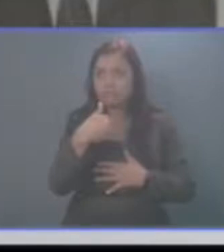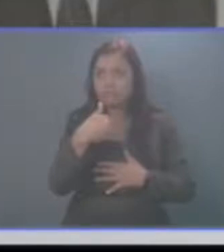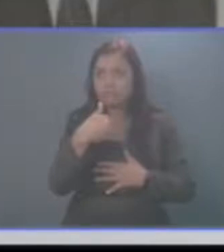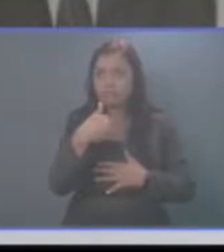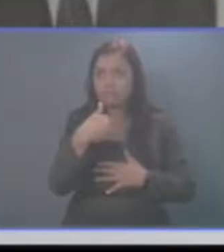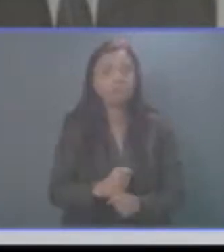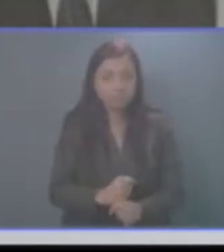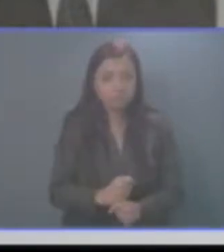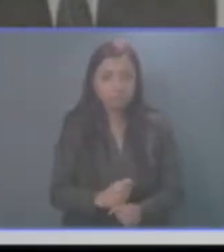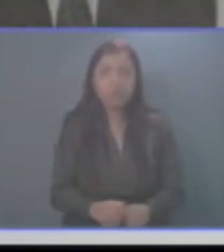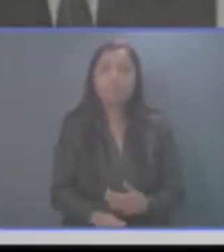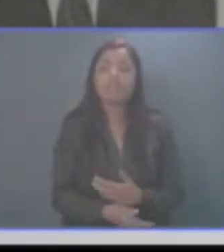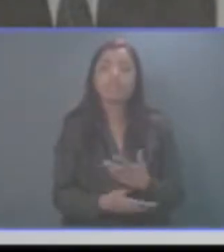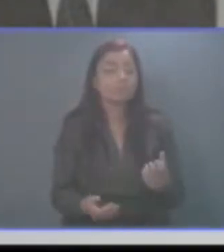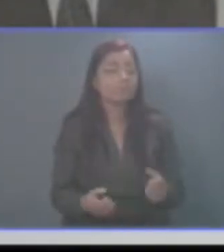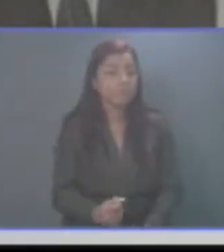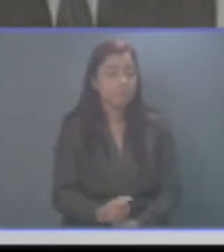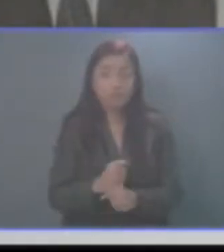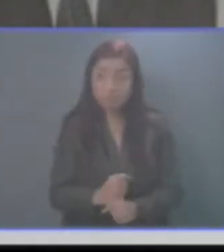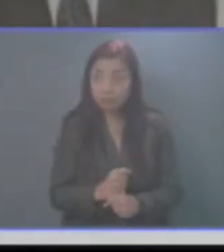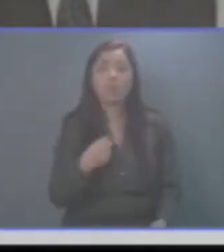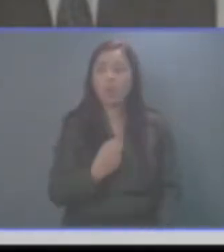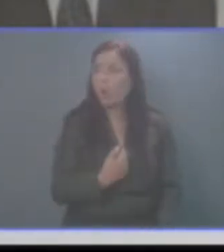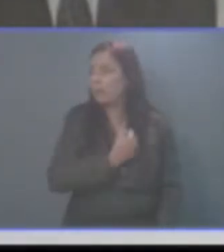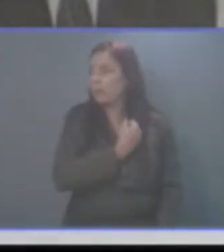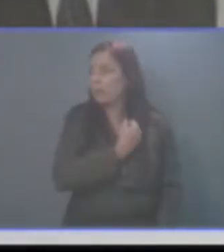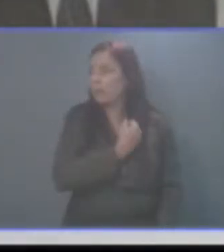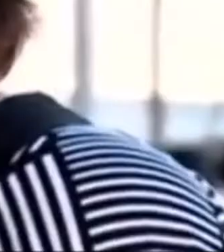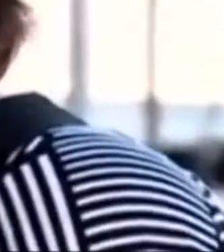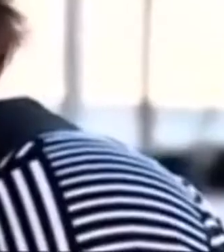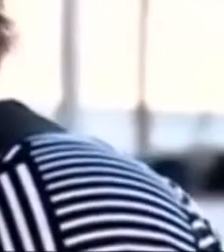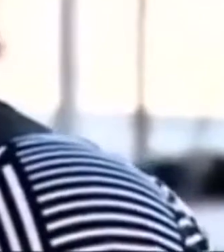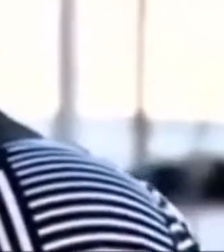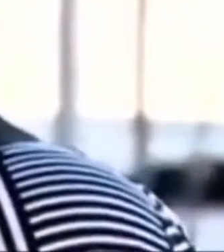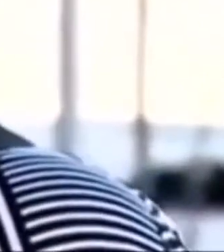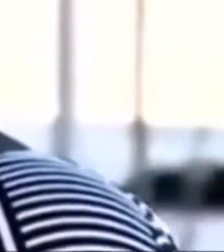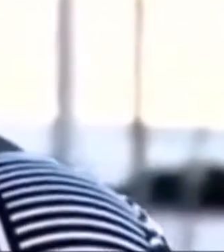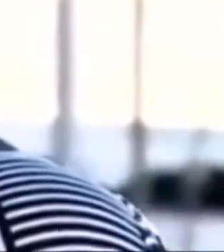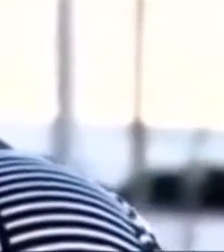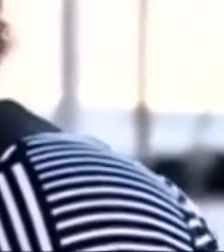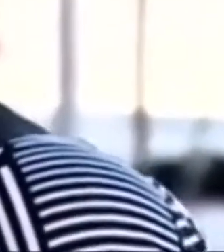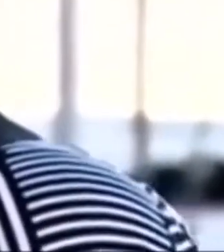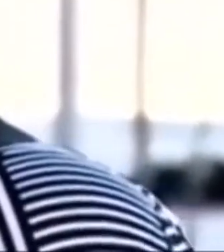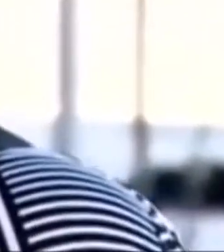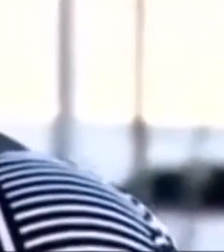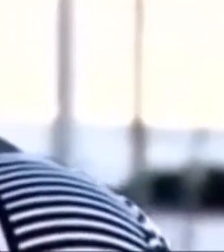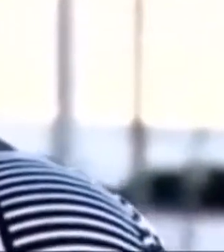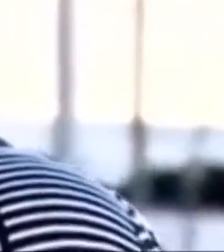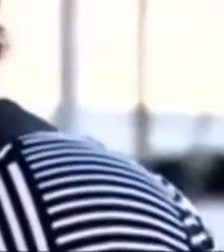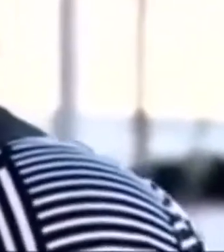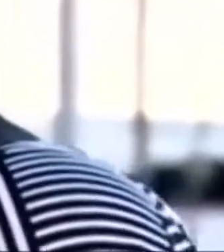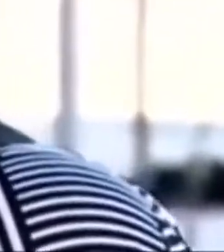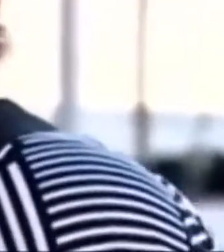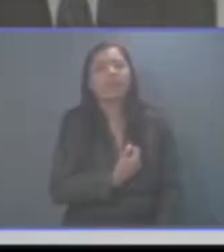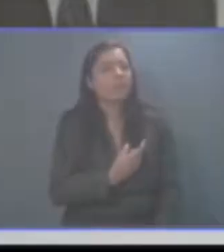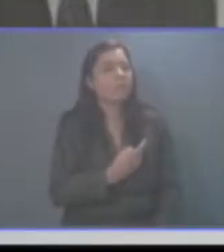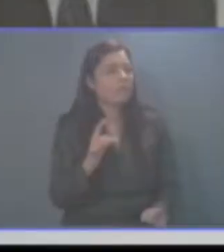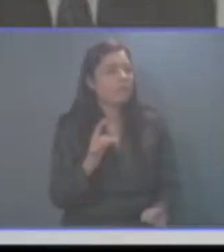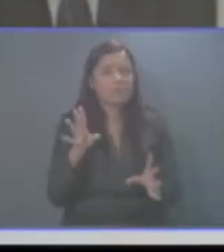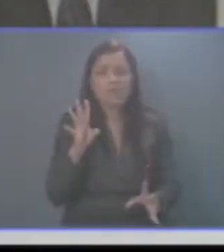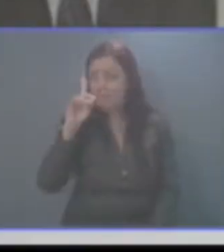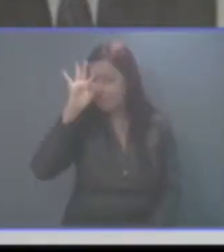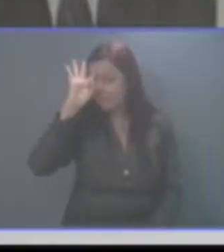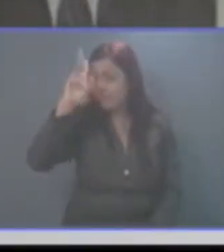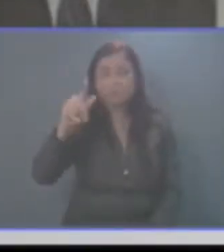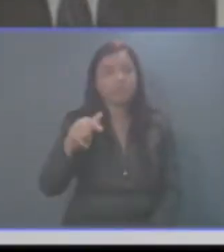convicción que estoy siendo víctima de una infamia. Siendo la víctima, víctima, víctima, víctima.